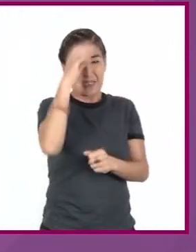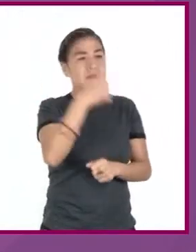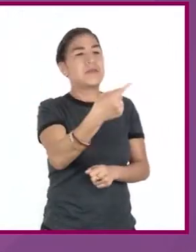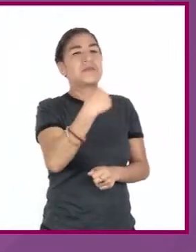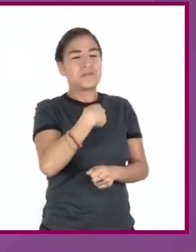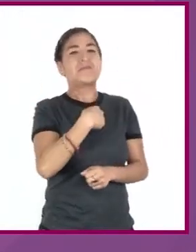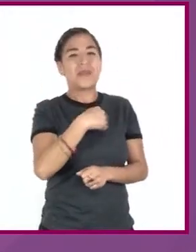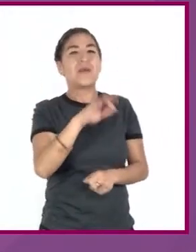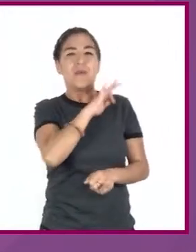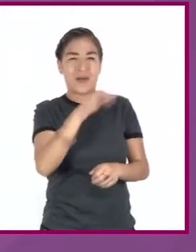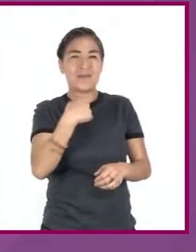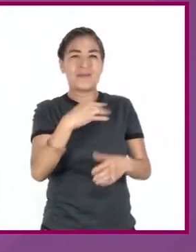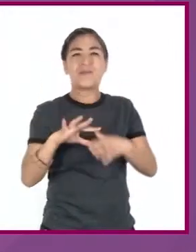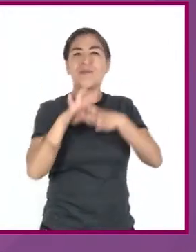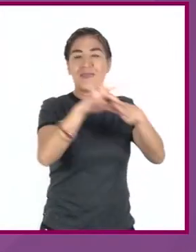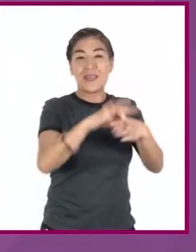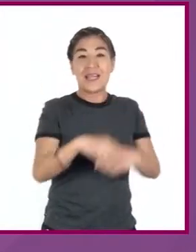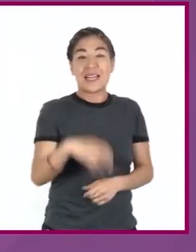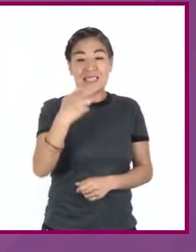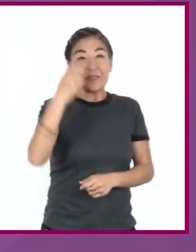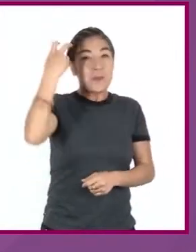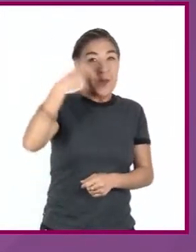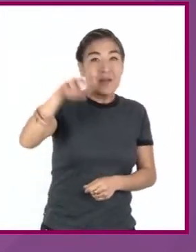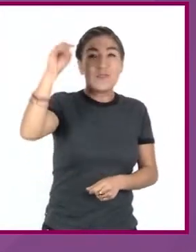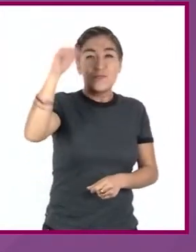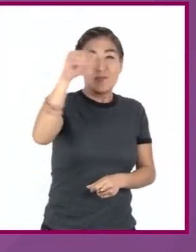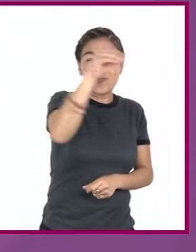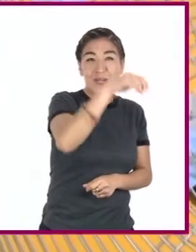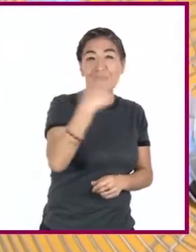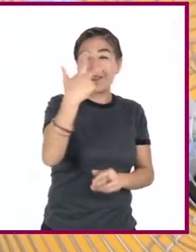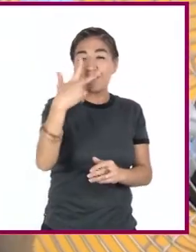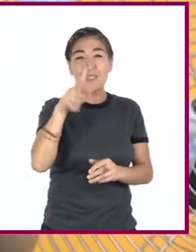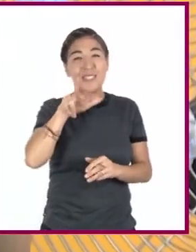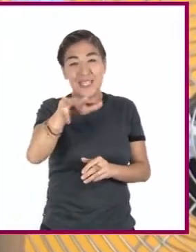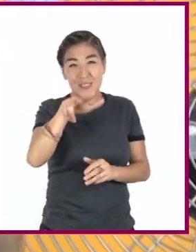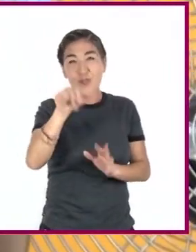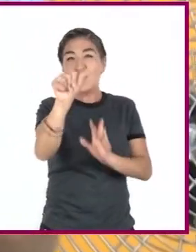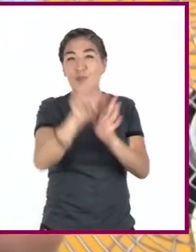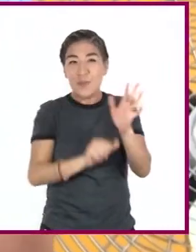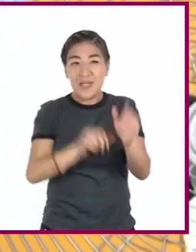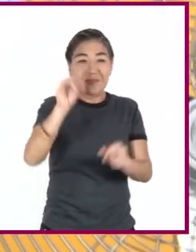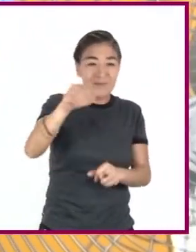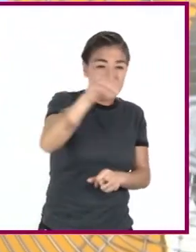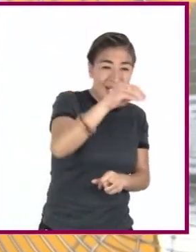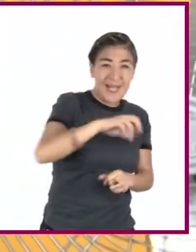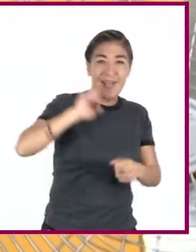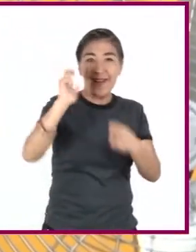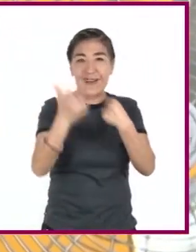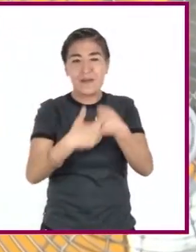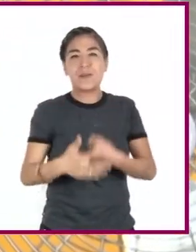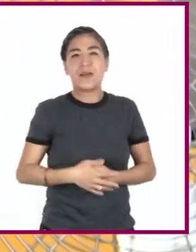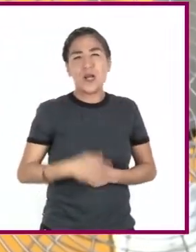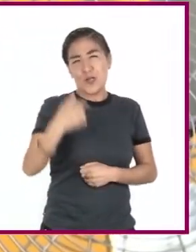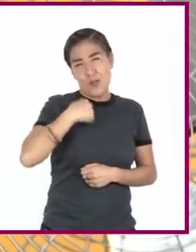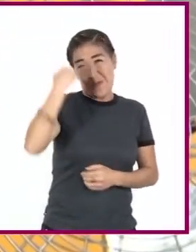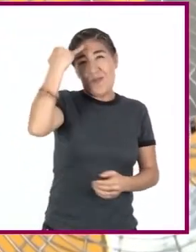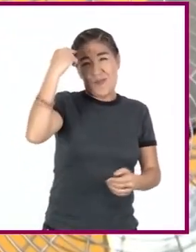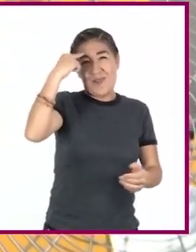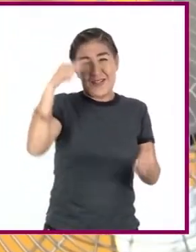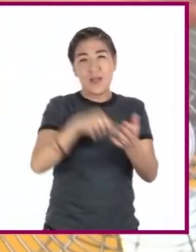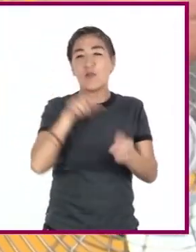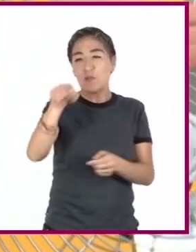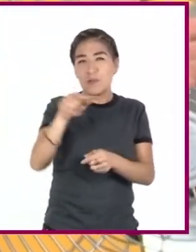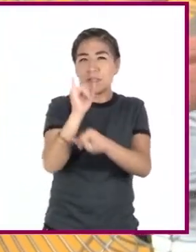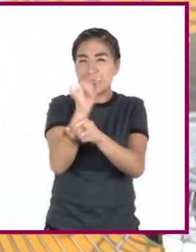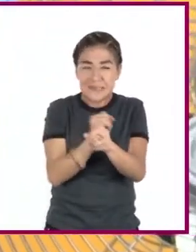llevó con él a un viaje de 18 meses por Europa. Me imagino que se dedicaron a la investigación y